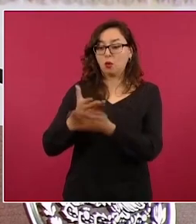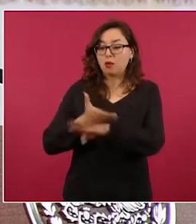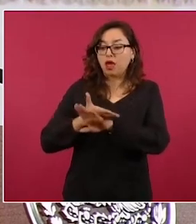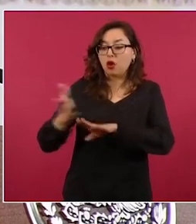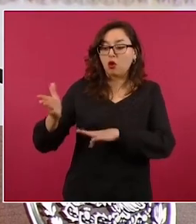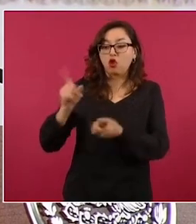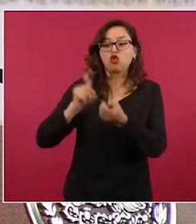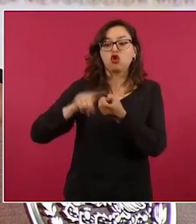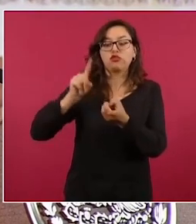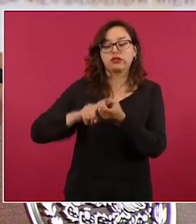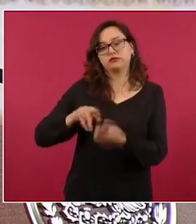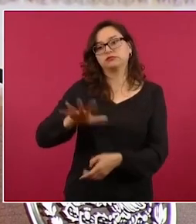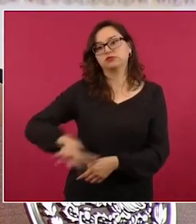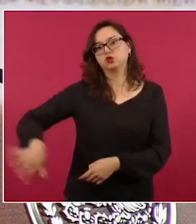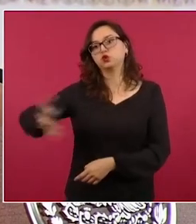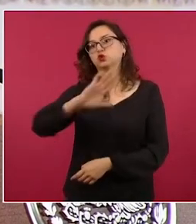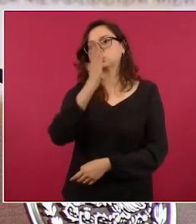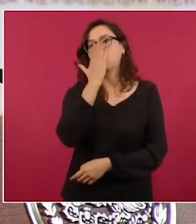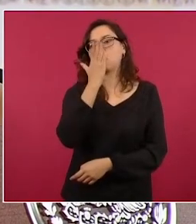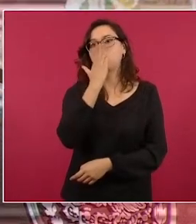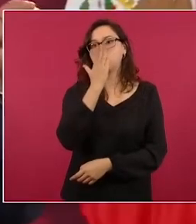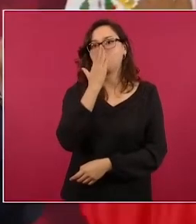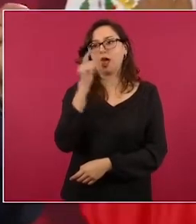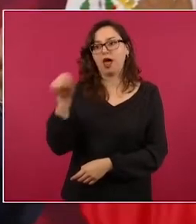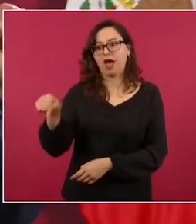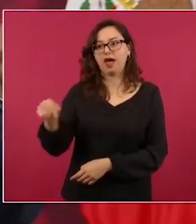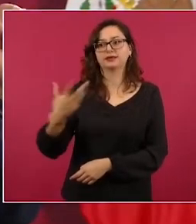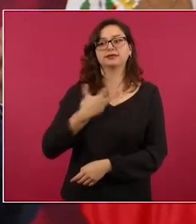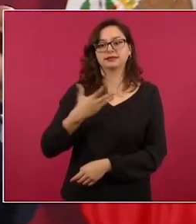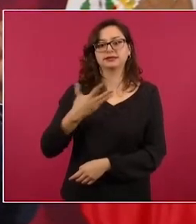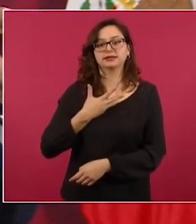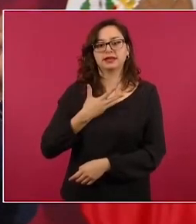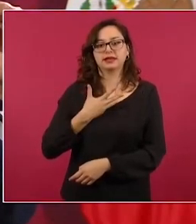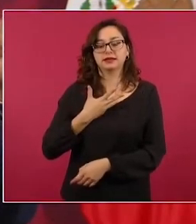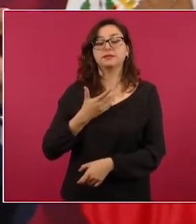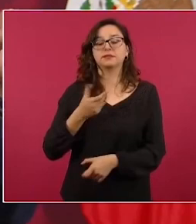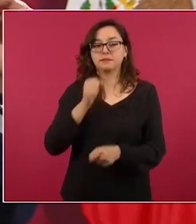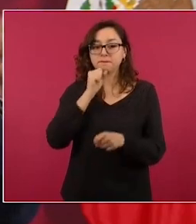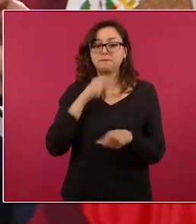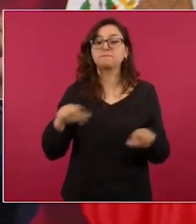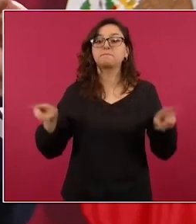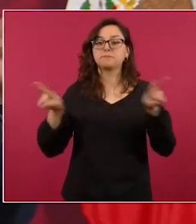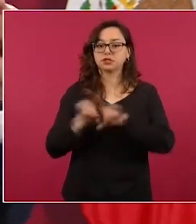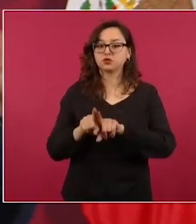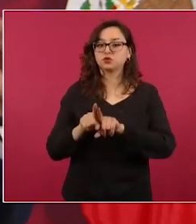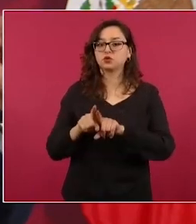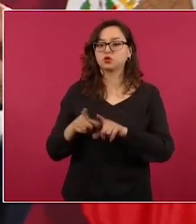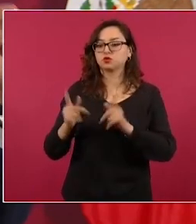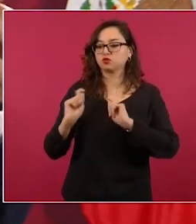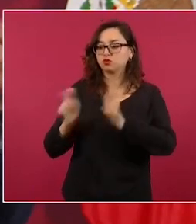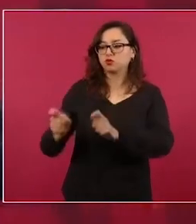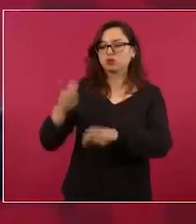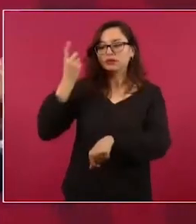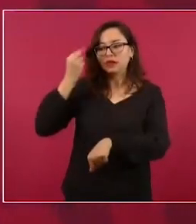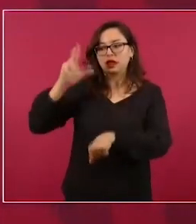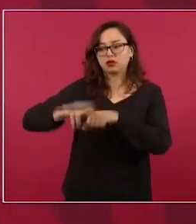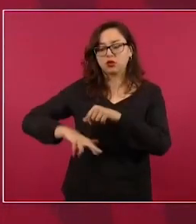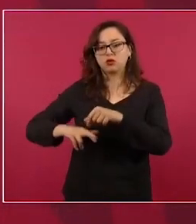y además es darle la oportunidad y la responsabilidad a un